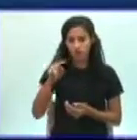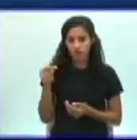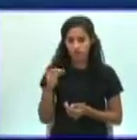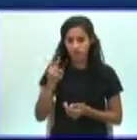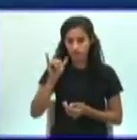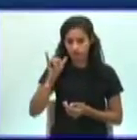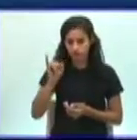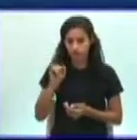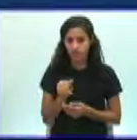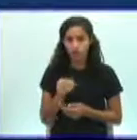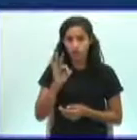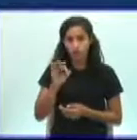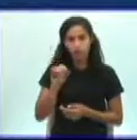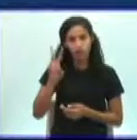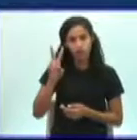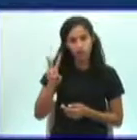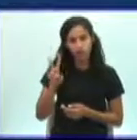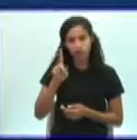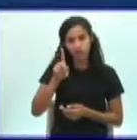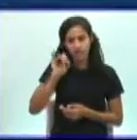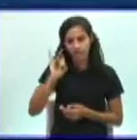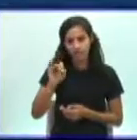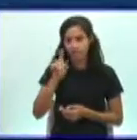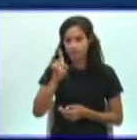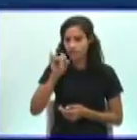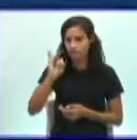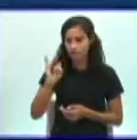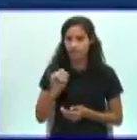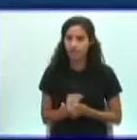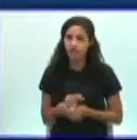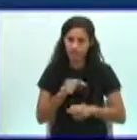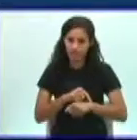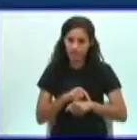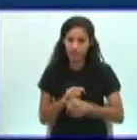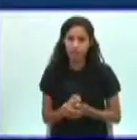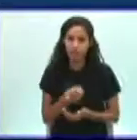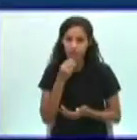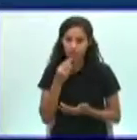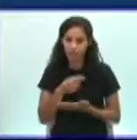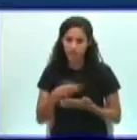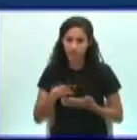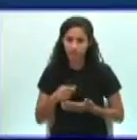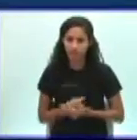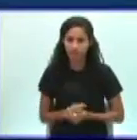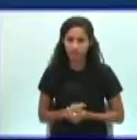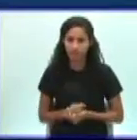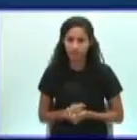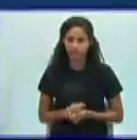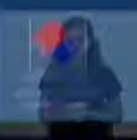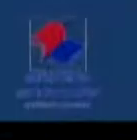2, 17 y 17. Les doy un tiempo para que la escriban.